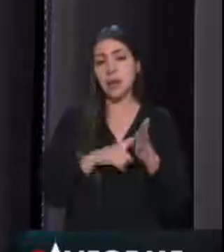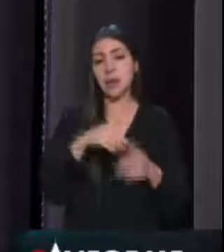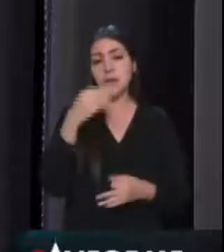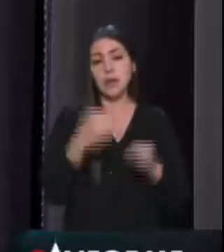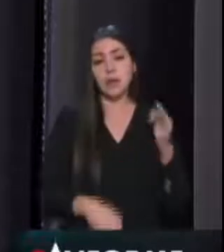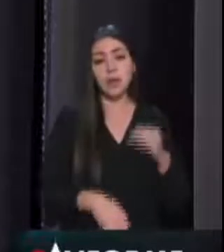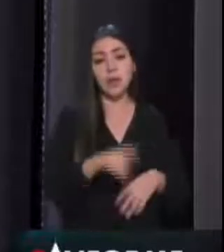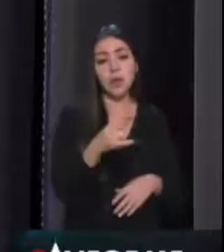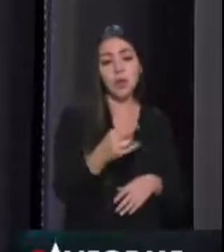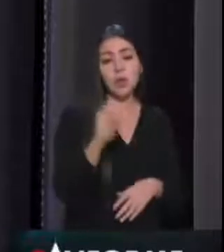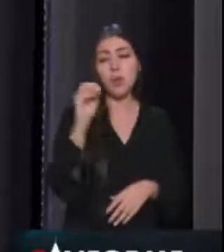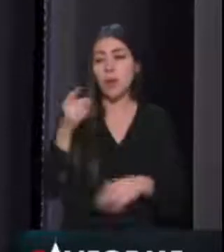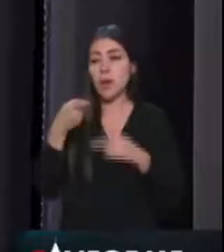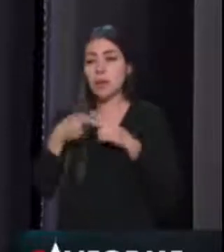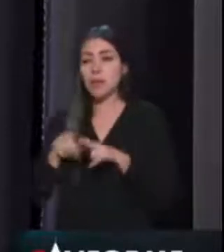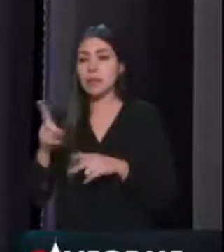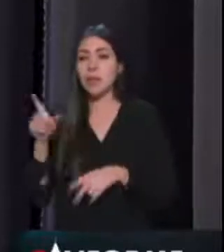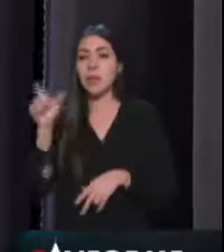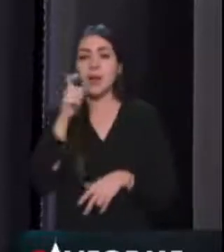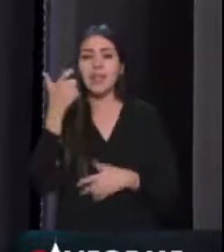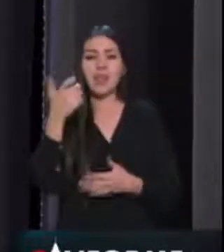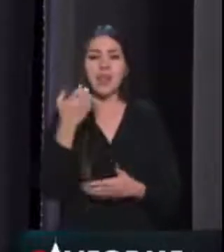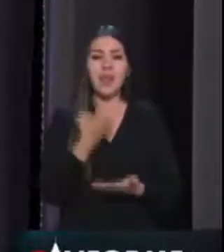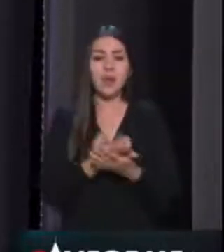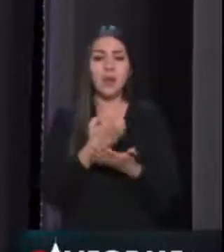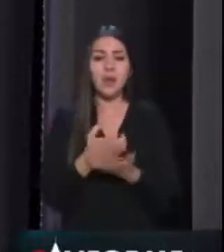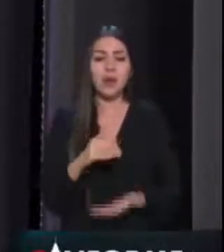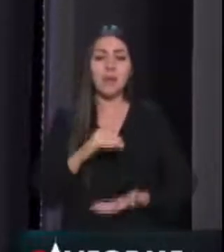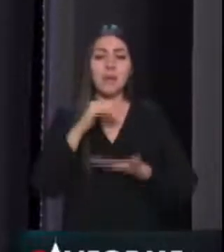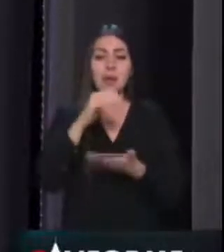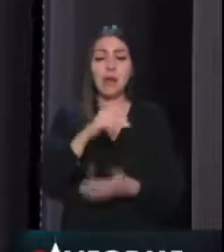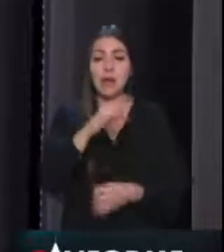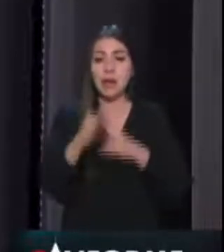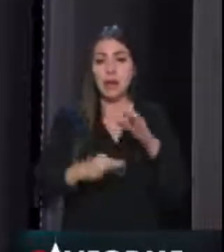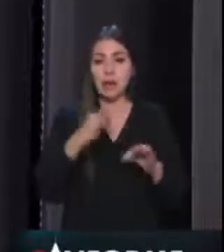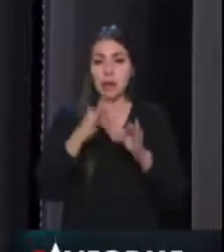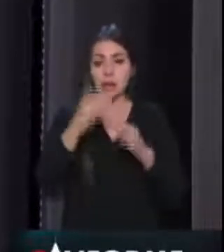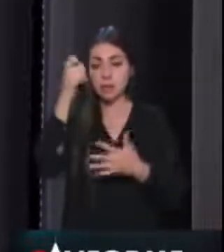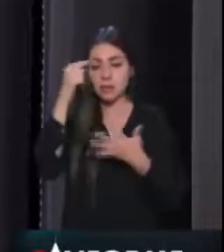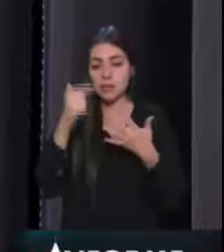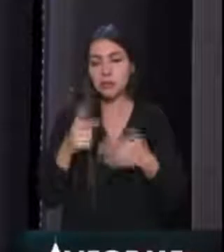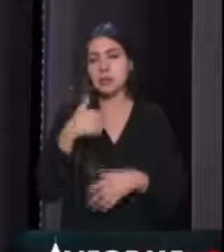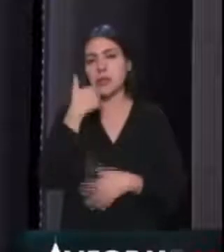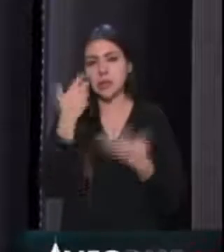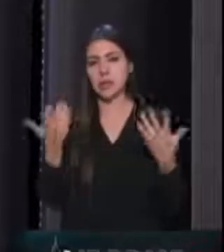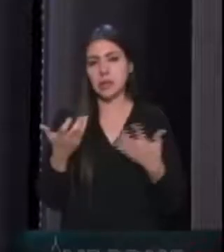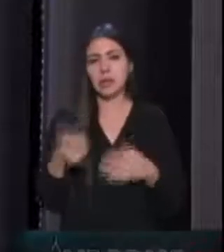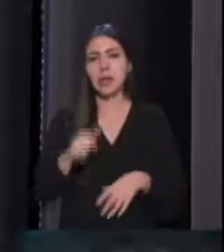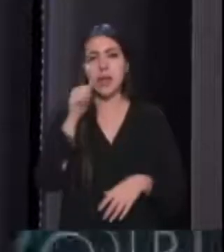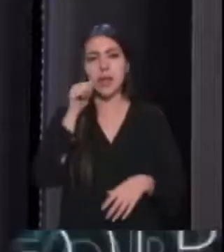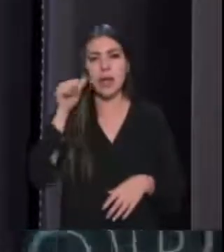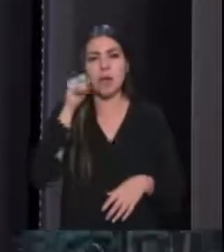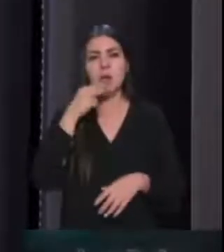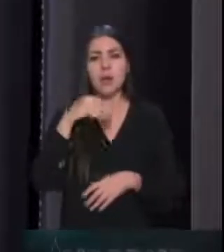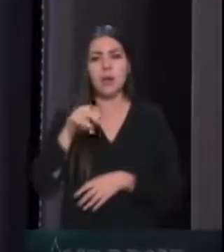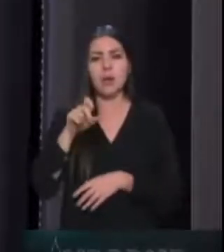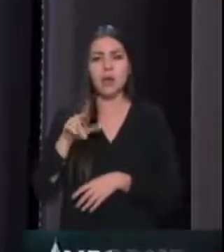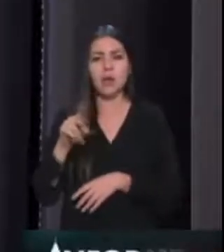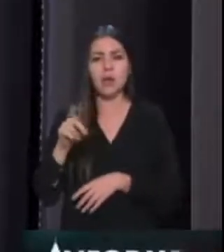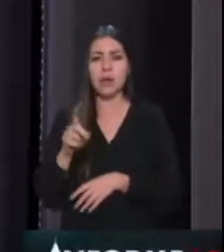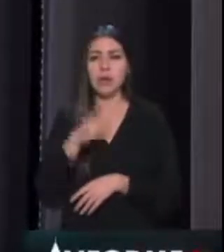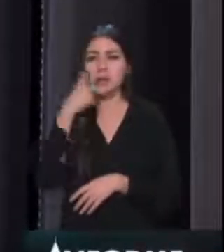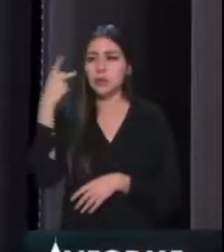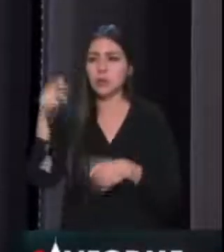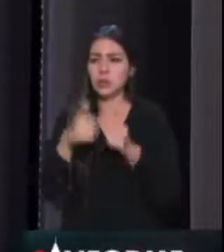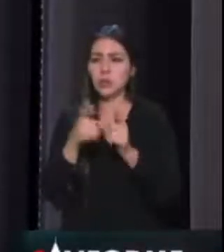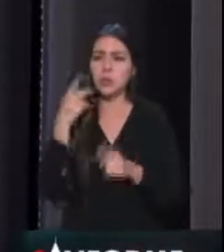diciembre. Ayer el presidente de la Comisión de Energía de la Cámara de Diputados, Manuel Rodríguez, había adelantado que su partido podría acceder a